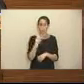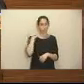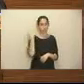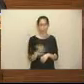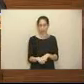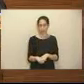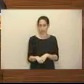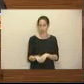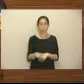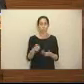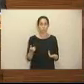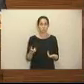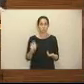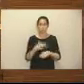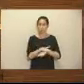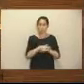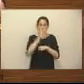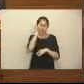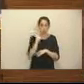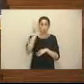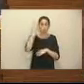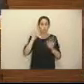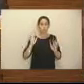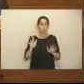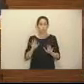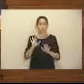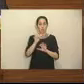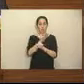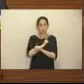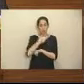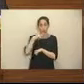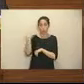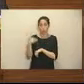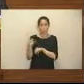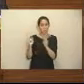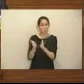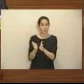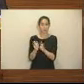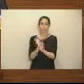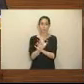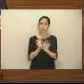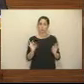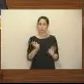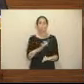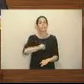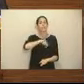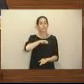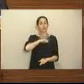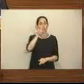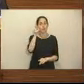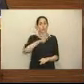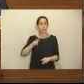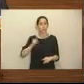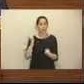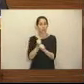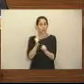han permitido combatir ni siquiera minorar ese desempleo. En España, la reducción de la población activa es bastante